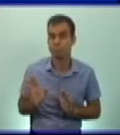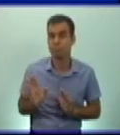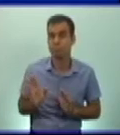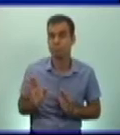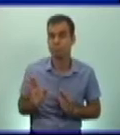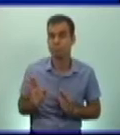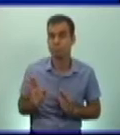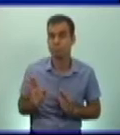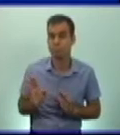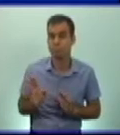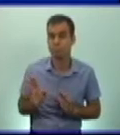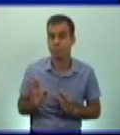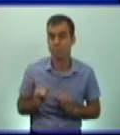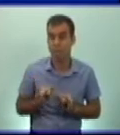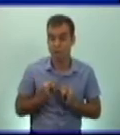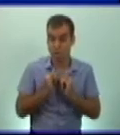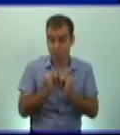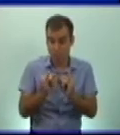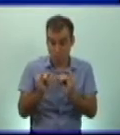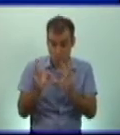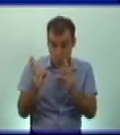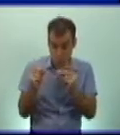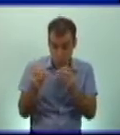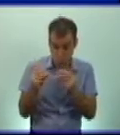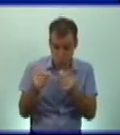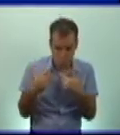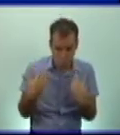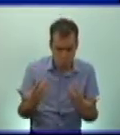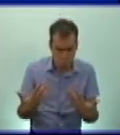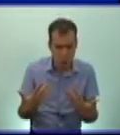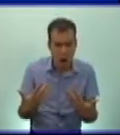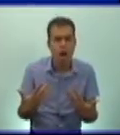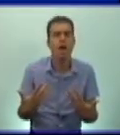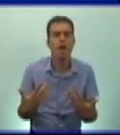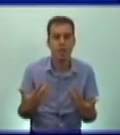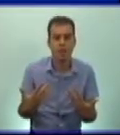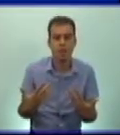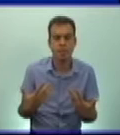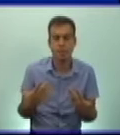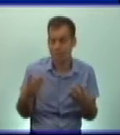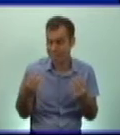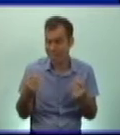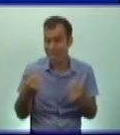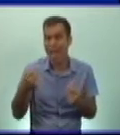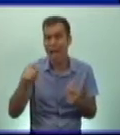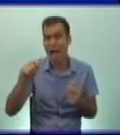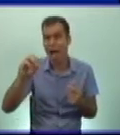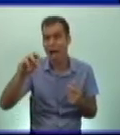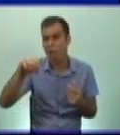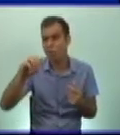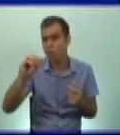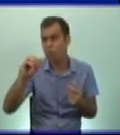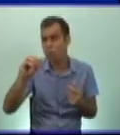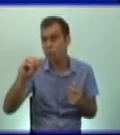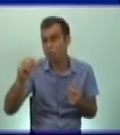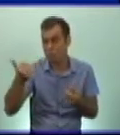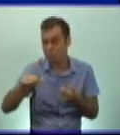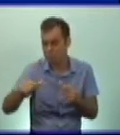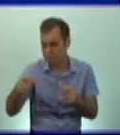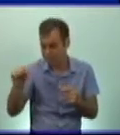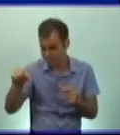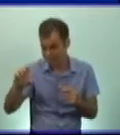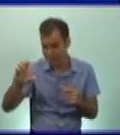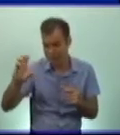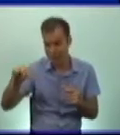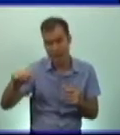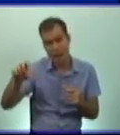decir la información cuantitativa que nos brinda, fíjense que cuántos átomos de magnesio, según este coeficiente, tenemos que reaccionan 2